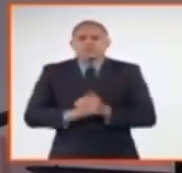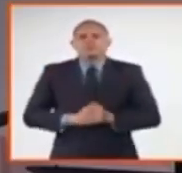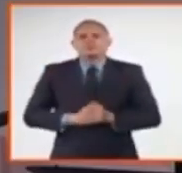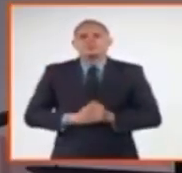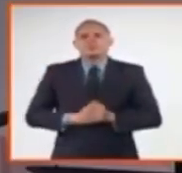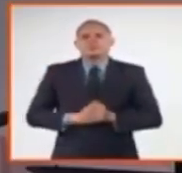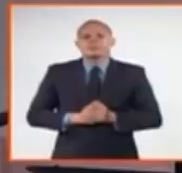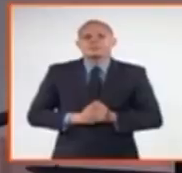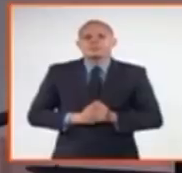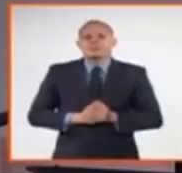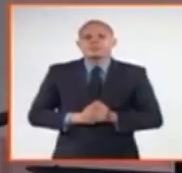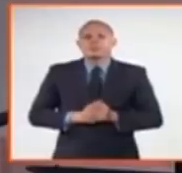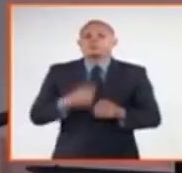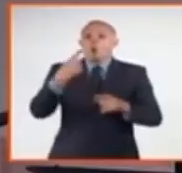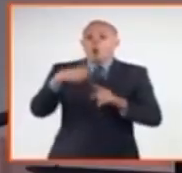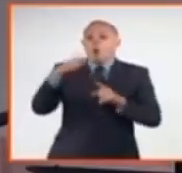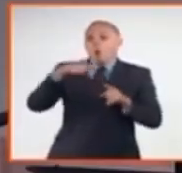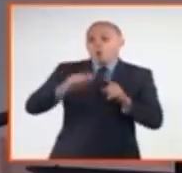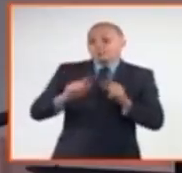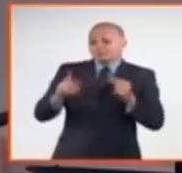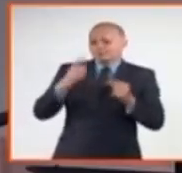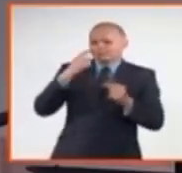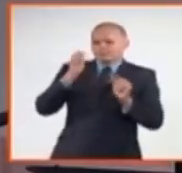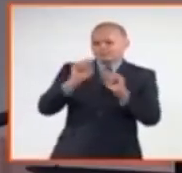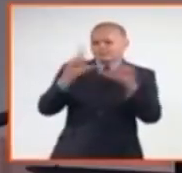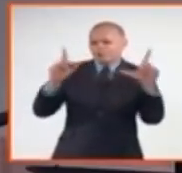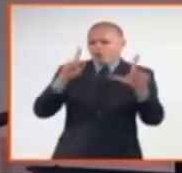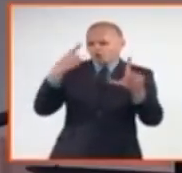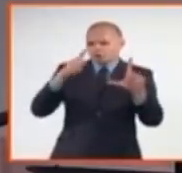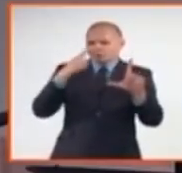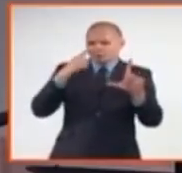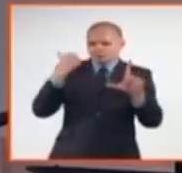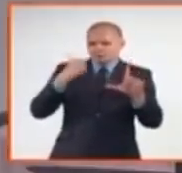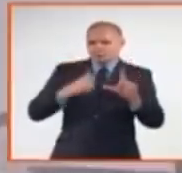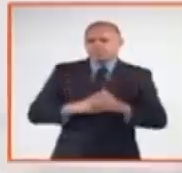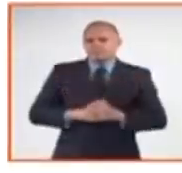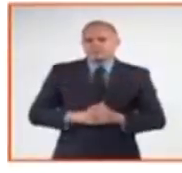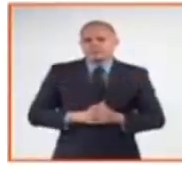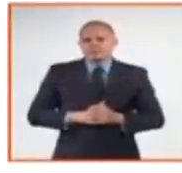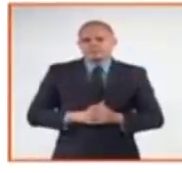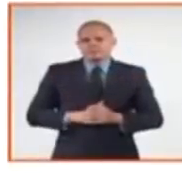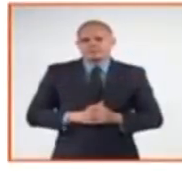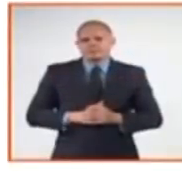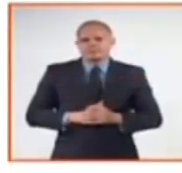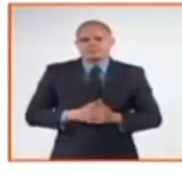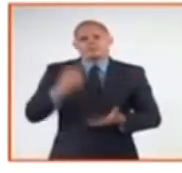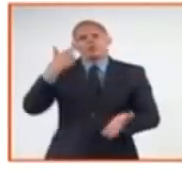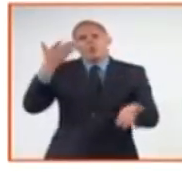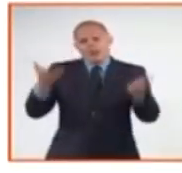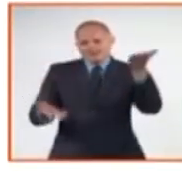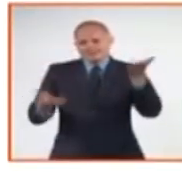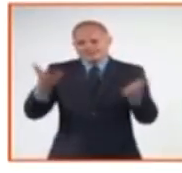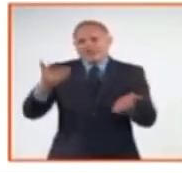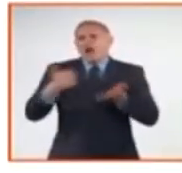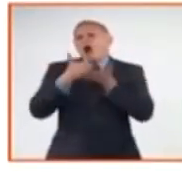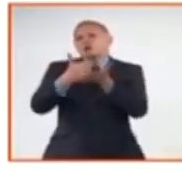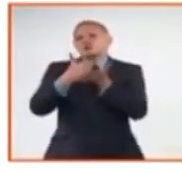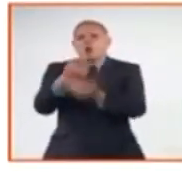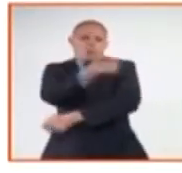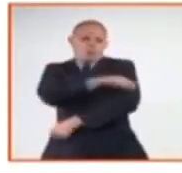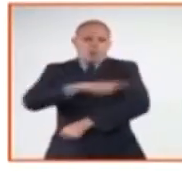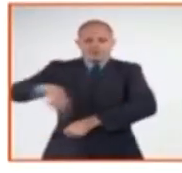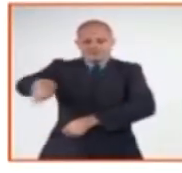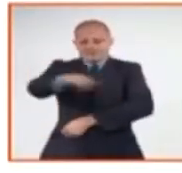meñique adelante la próxima lámina es una idea para que nuestro pueblo se lleve no de que la vacuna